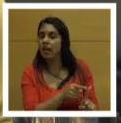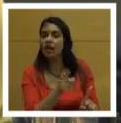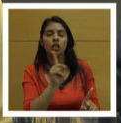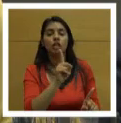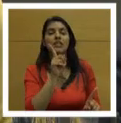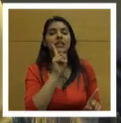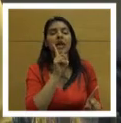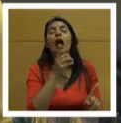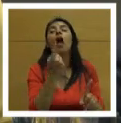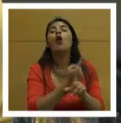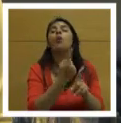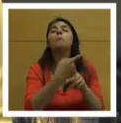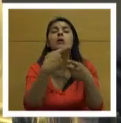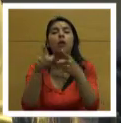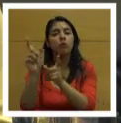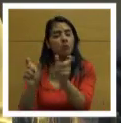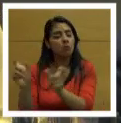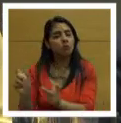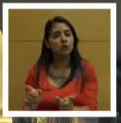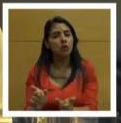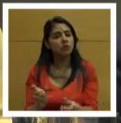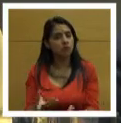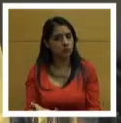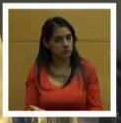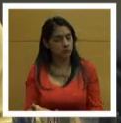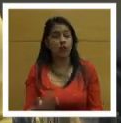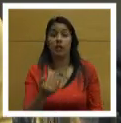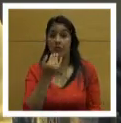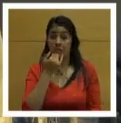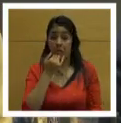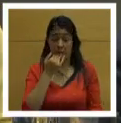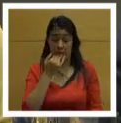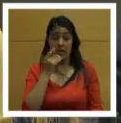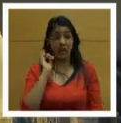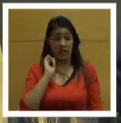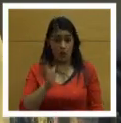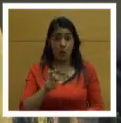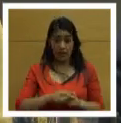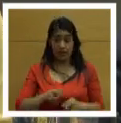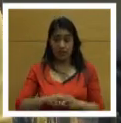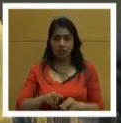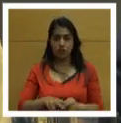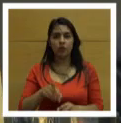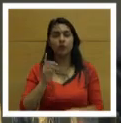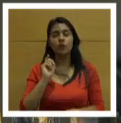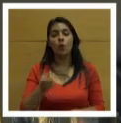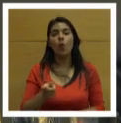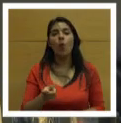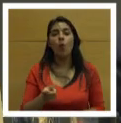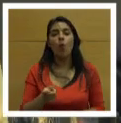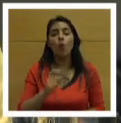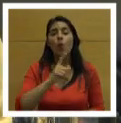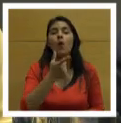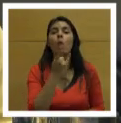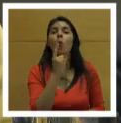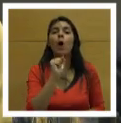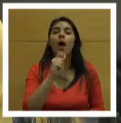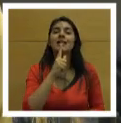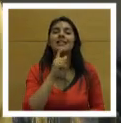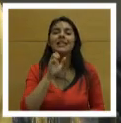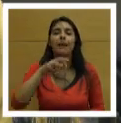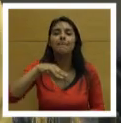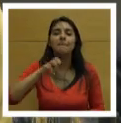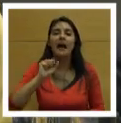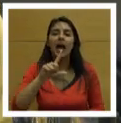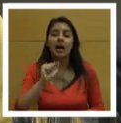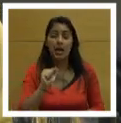hablar con ciertas personas. Entonces, también el juez que abordó esta causa, que era un juez de Guatemala,